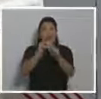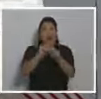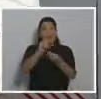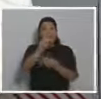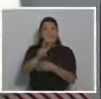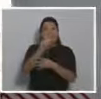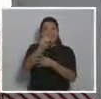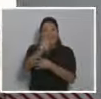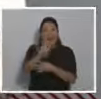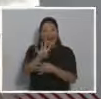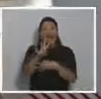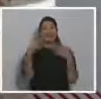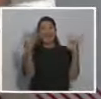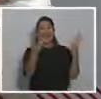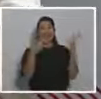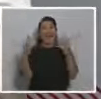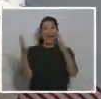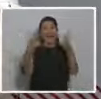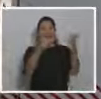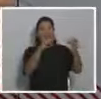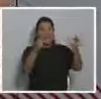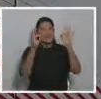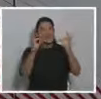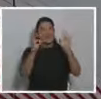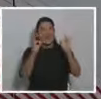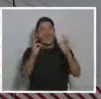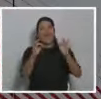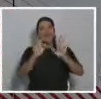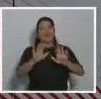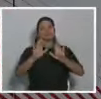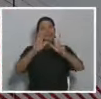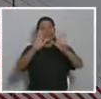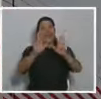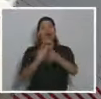ya! ¡Don Franklin! ¡Dios, qué manera!